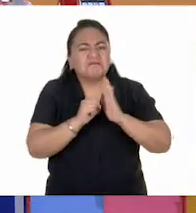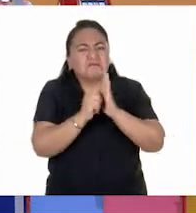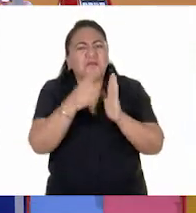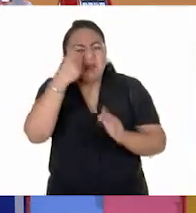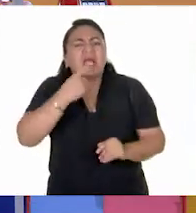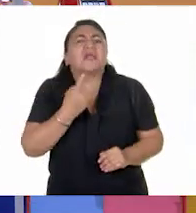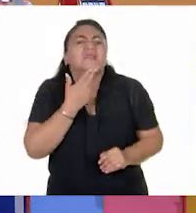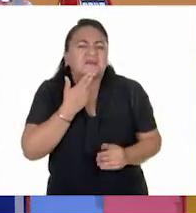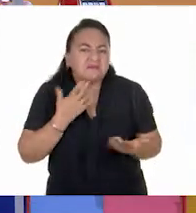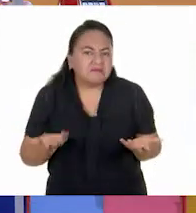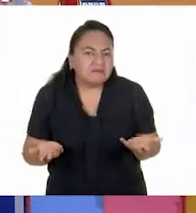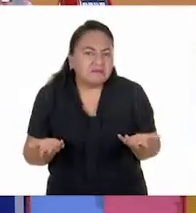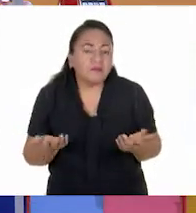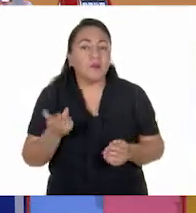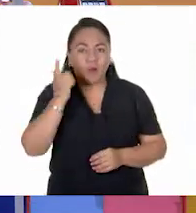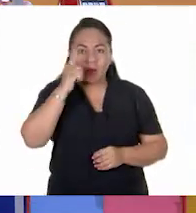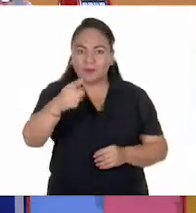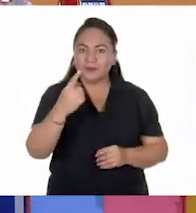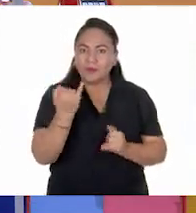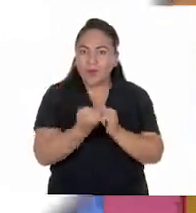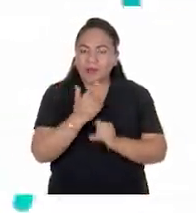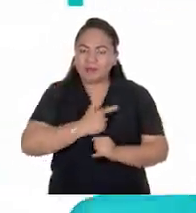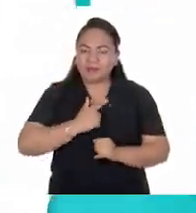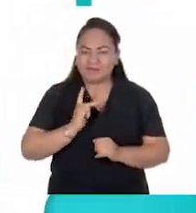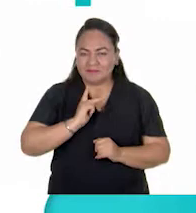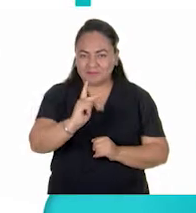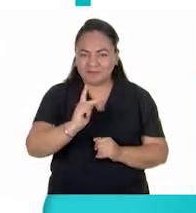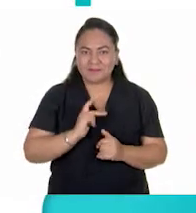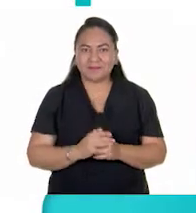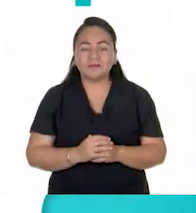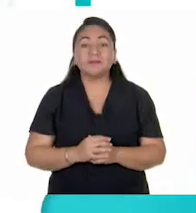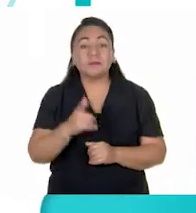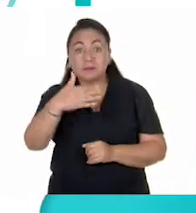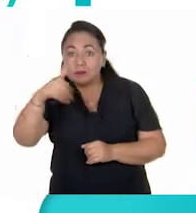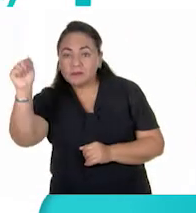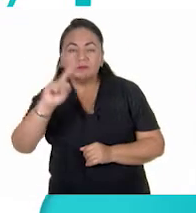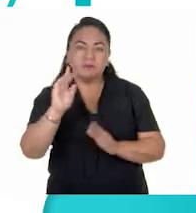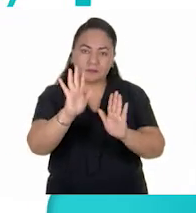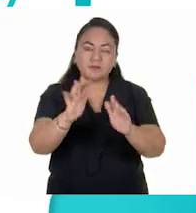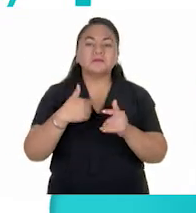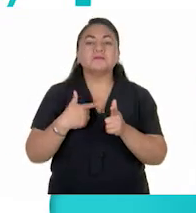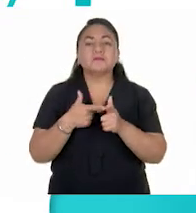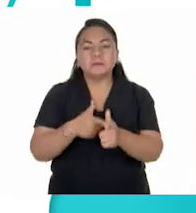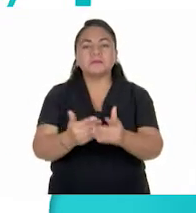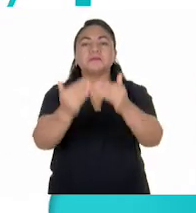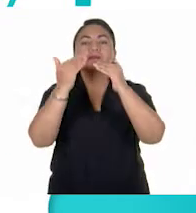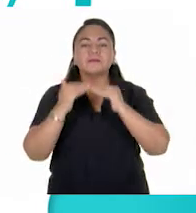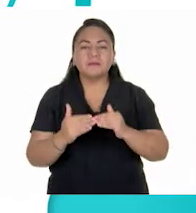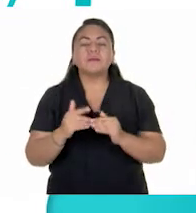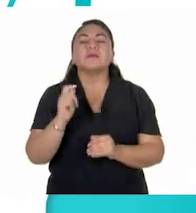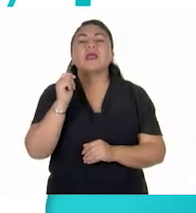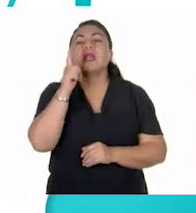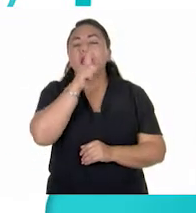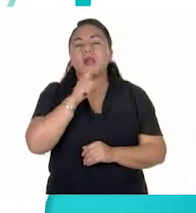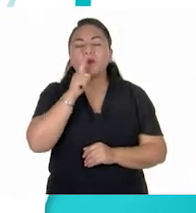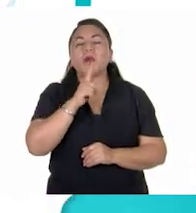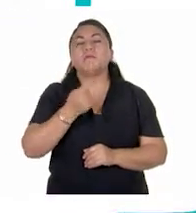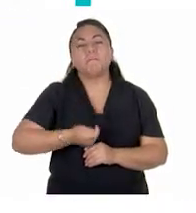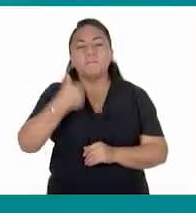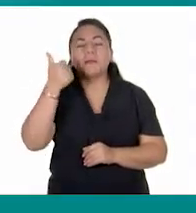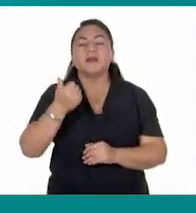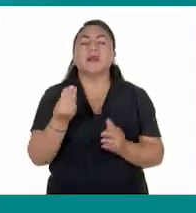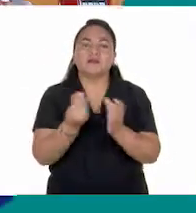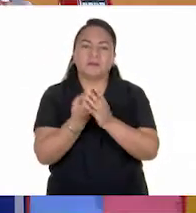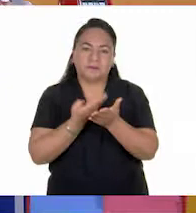símbolos? Esperamos que lo hayan disfrutado tanto como nosotros. Y no te vayas, porque continuamos con Lengua Materna, clase